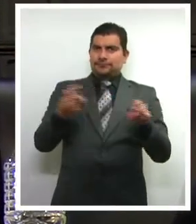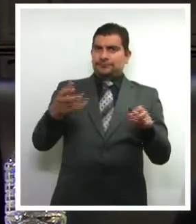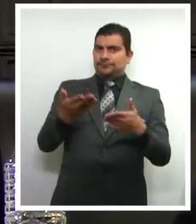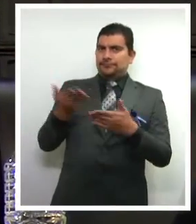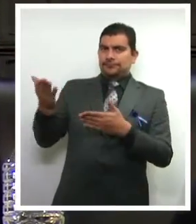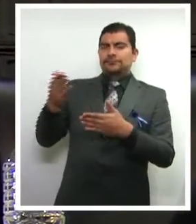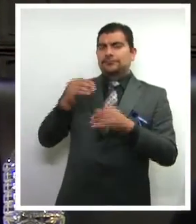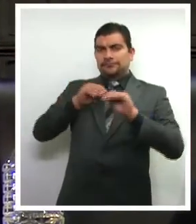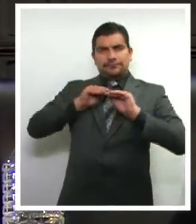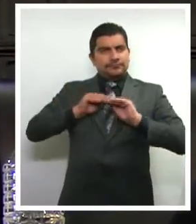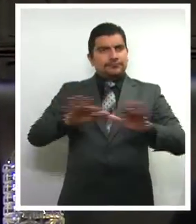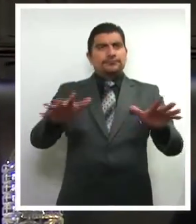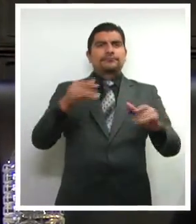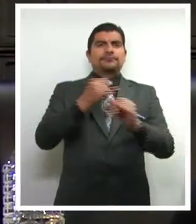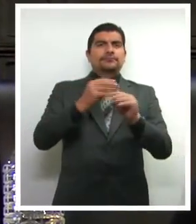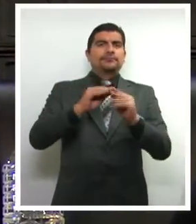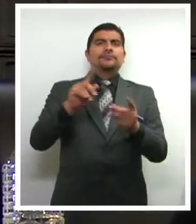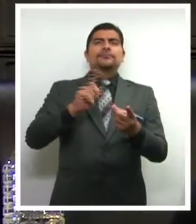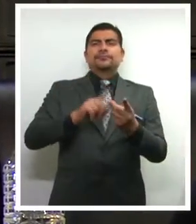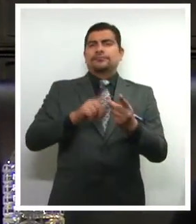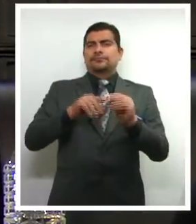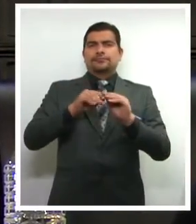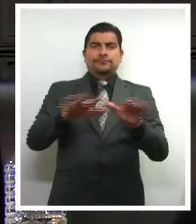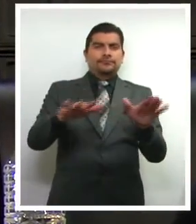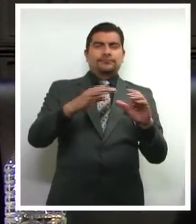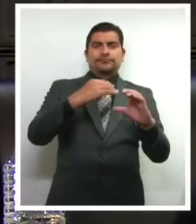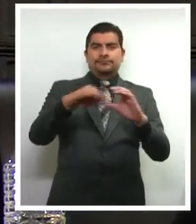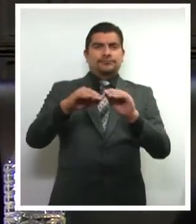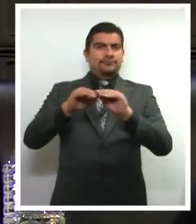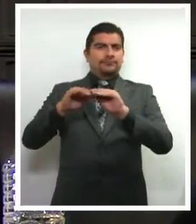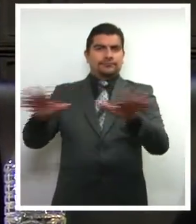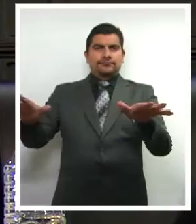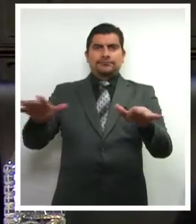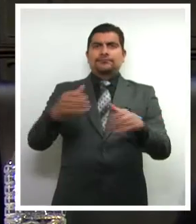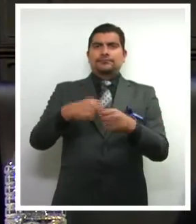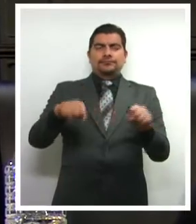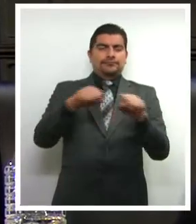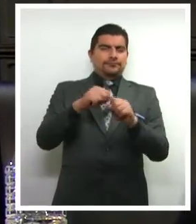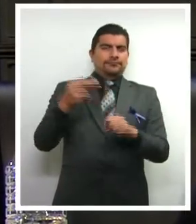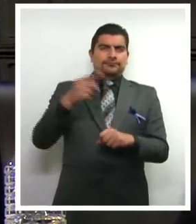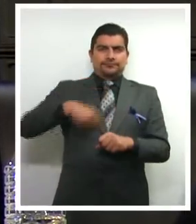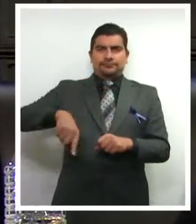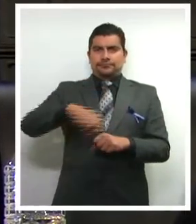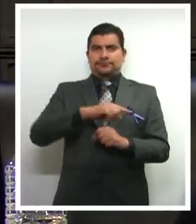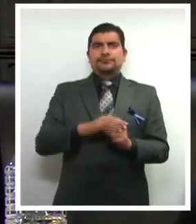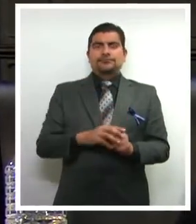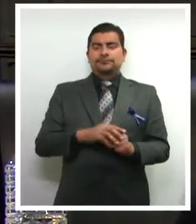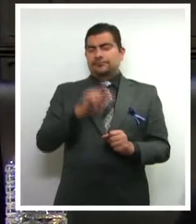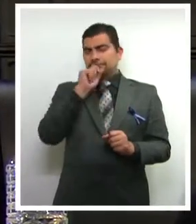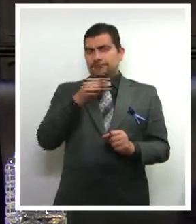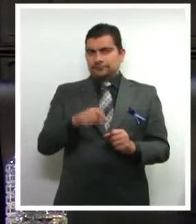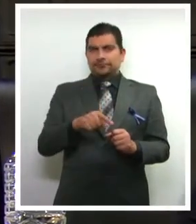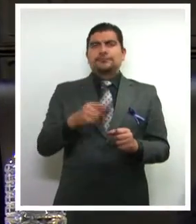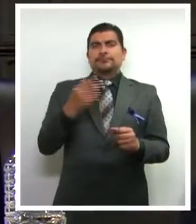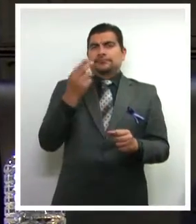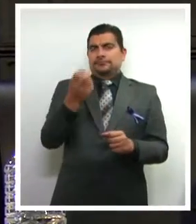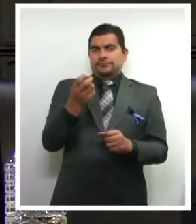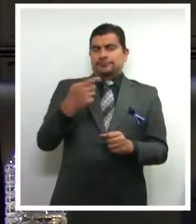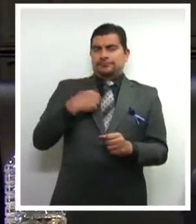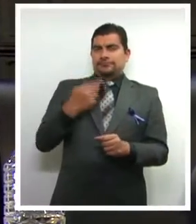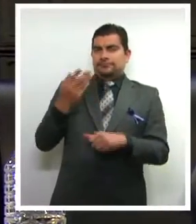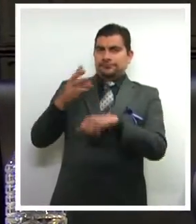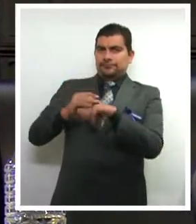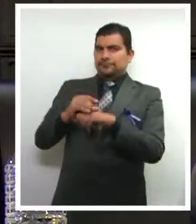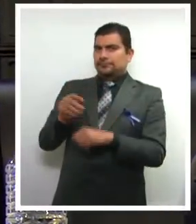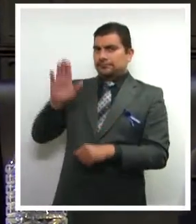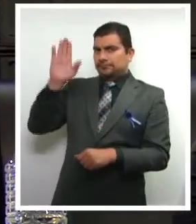poder difundir esta información a través de las vías de comunicación social correspondientes que tenemos, y por eso me permití hacer el